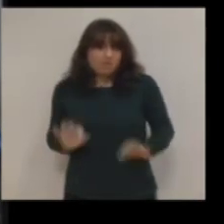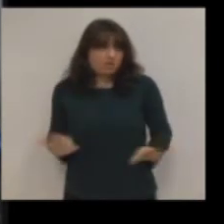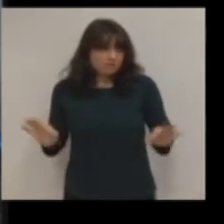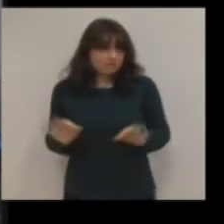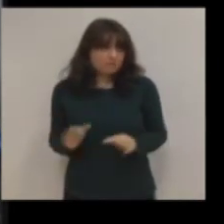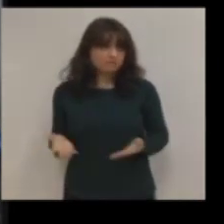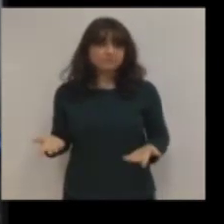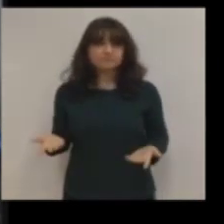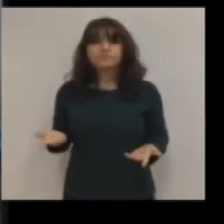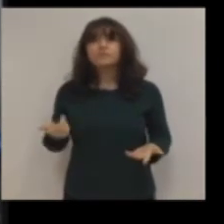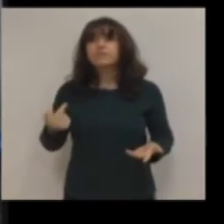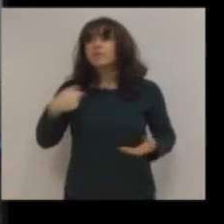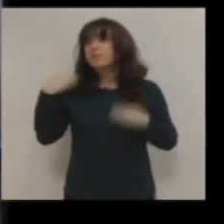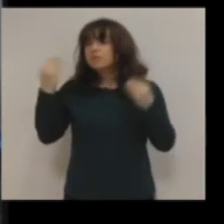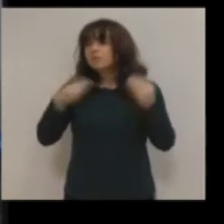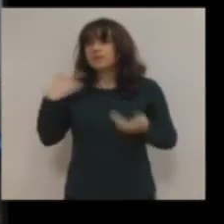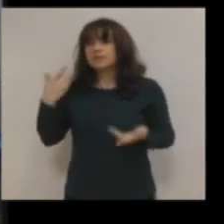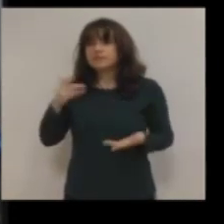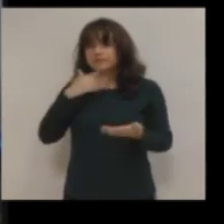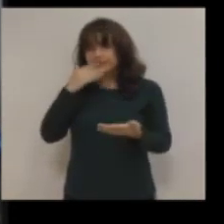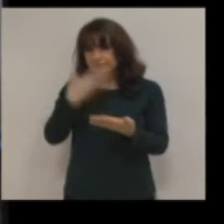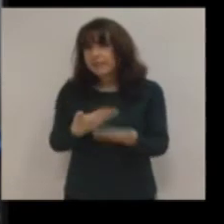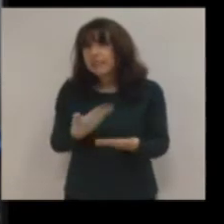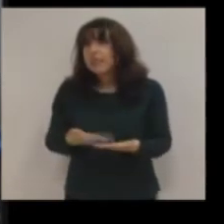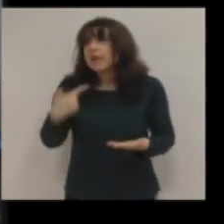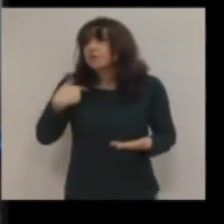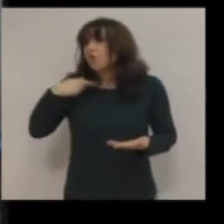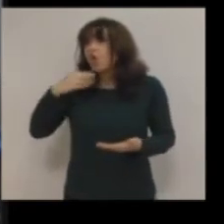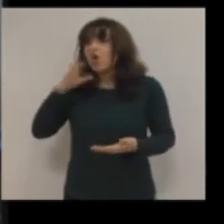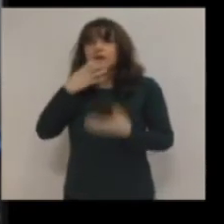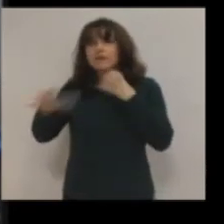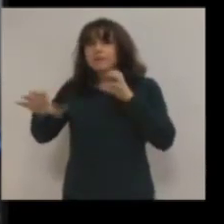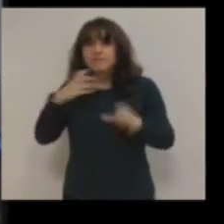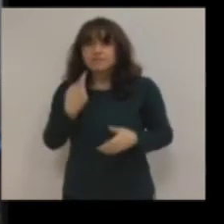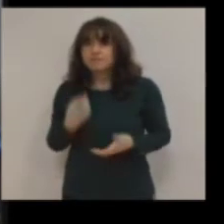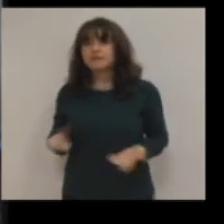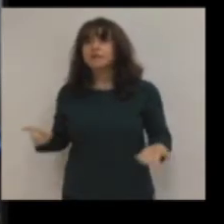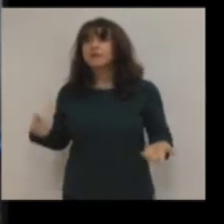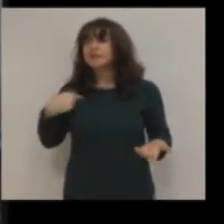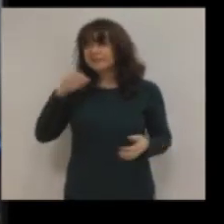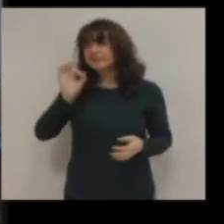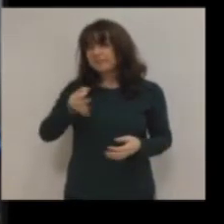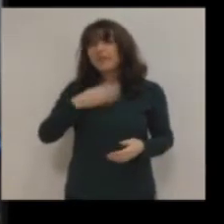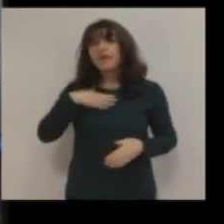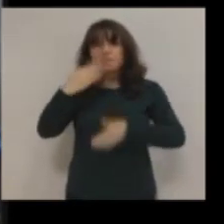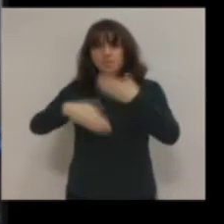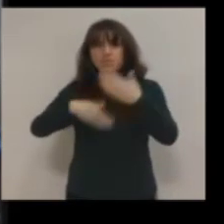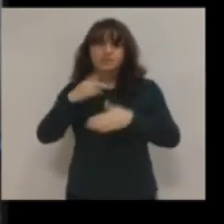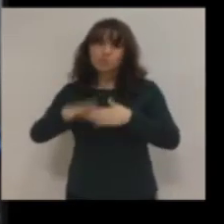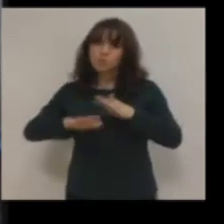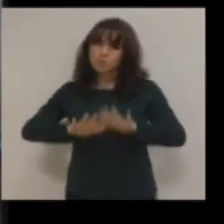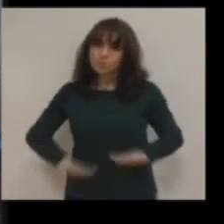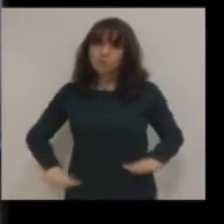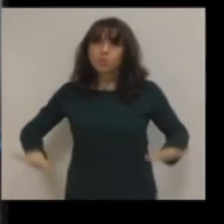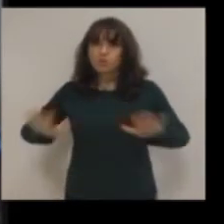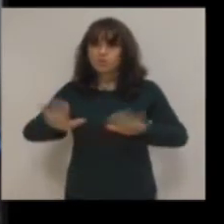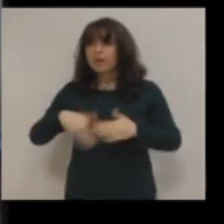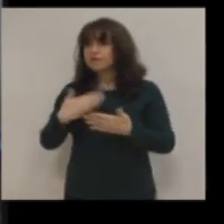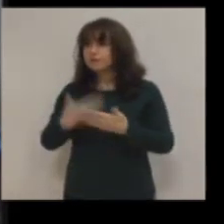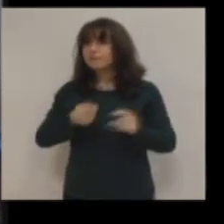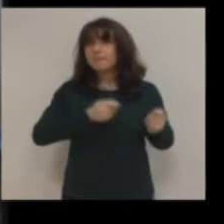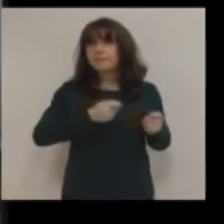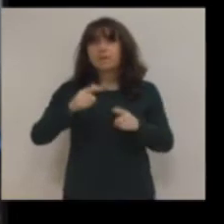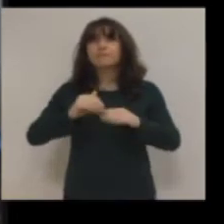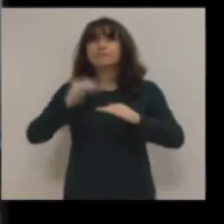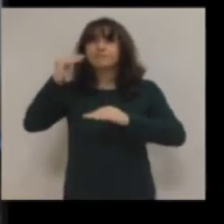reclamaciones que se han hecho ni las sentencias que se han producido. Lo que sí es cierto que el procedimiento es lento, porque entre que llega a un sitio y eso